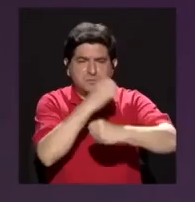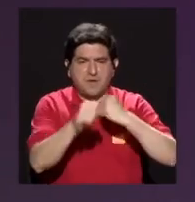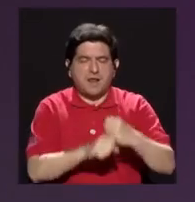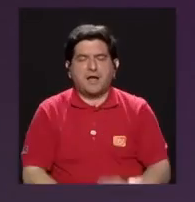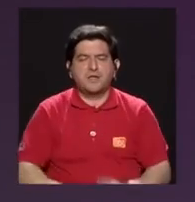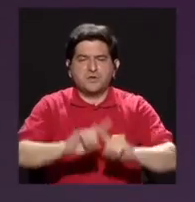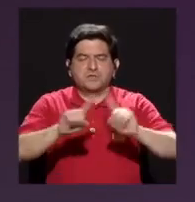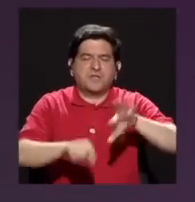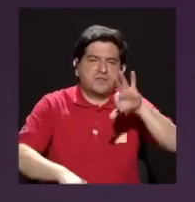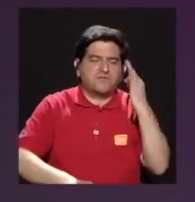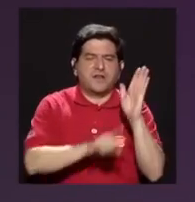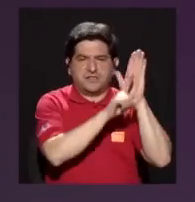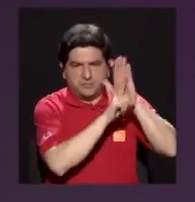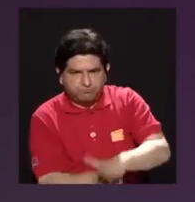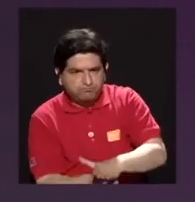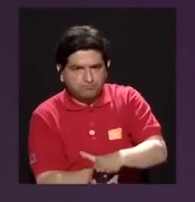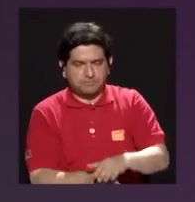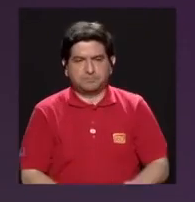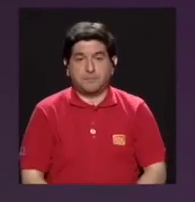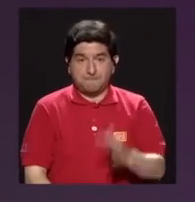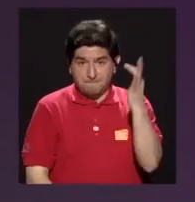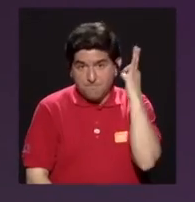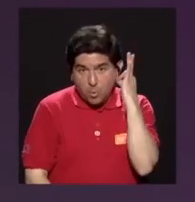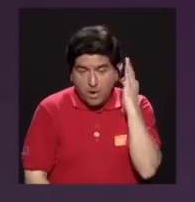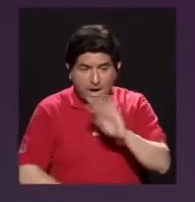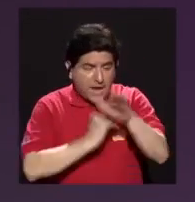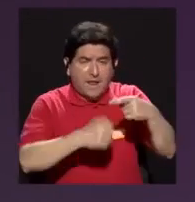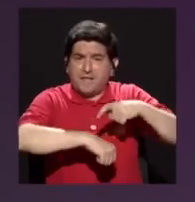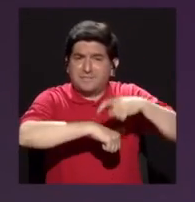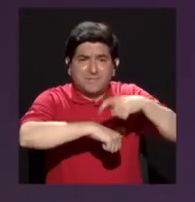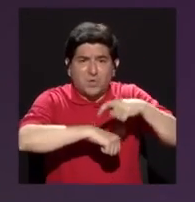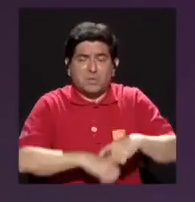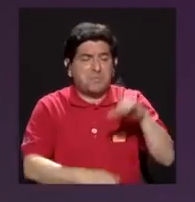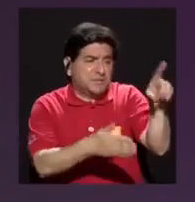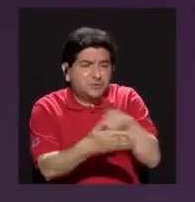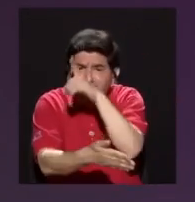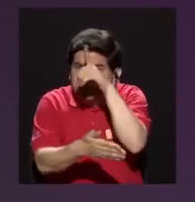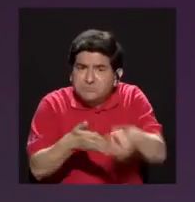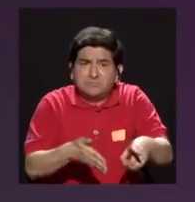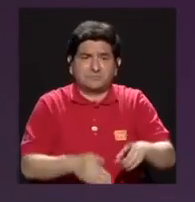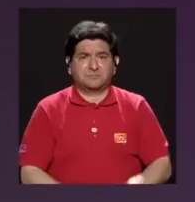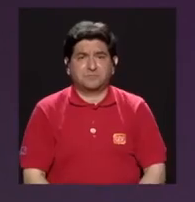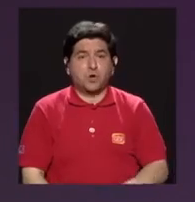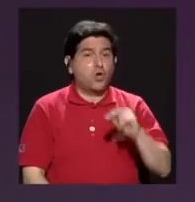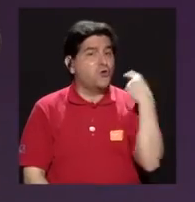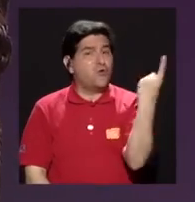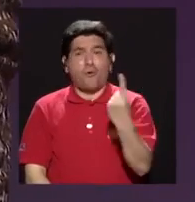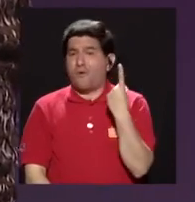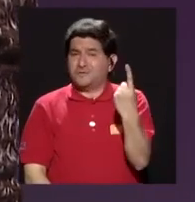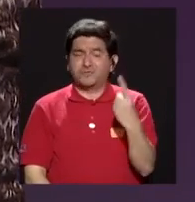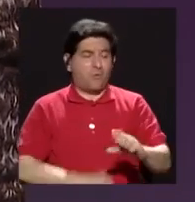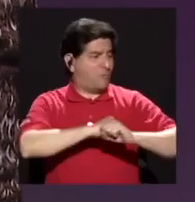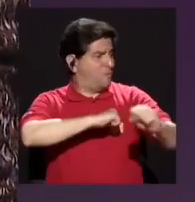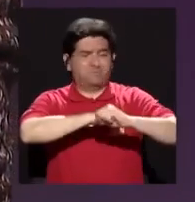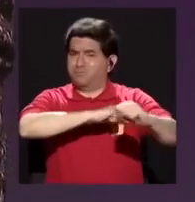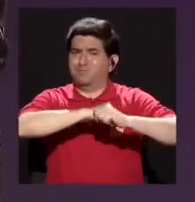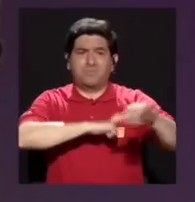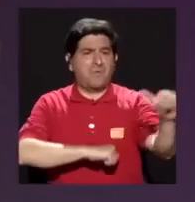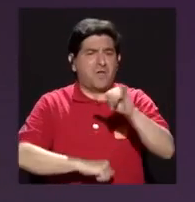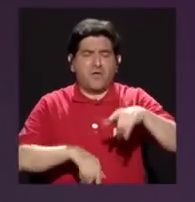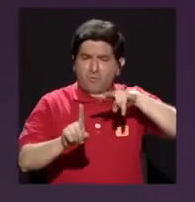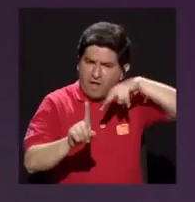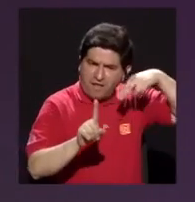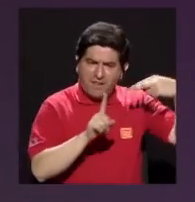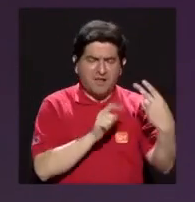diferentes formas de opresión la mujer en todo momento está siendo discriminada es decir no solo en la publicidad también en el